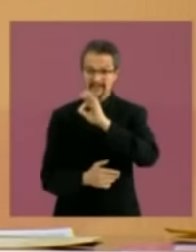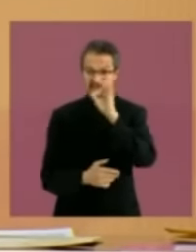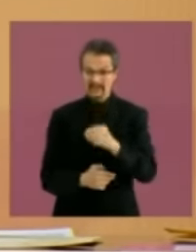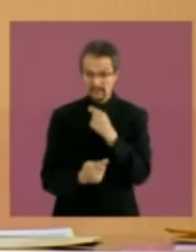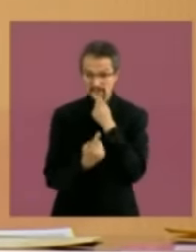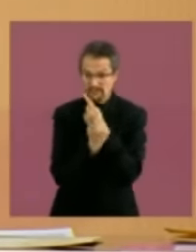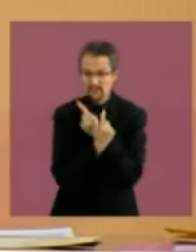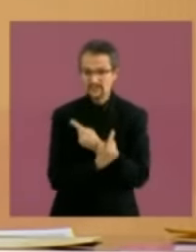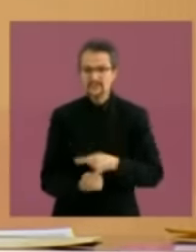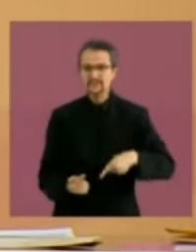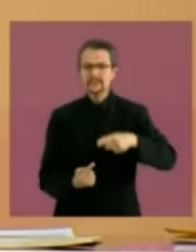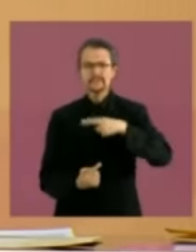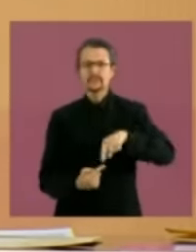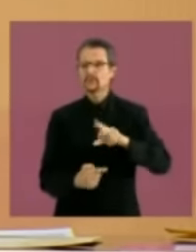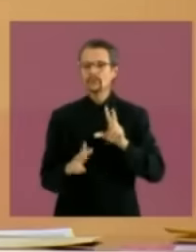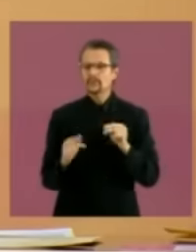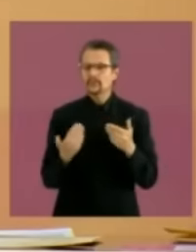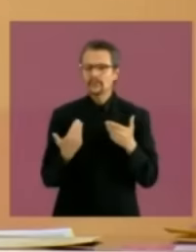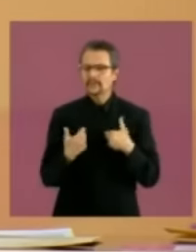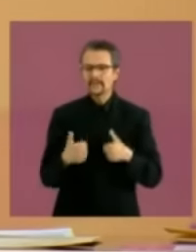salió por ahí también